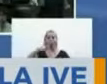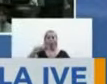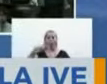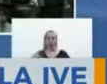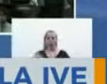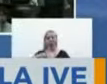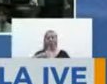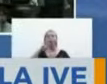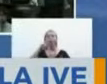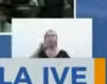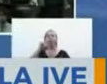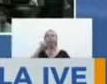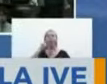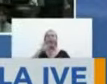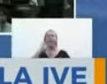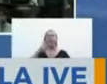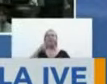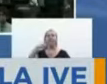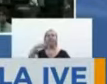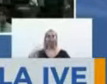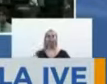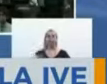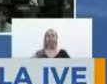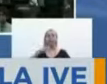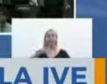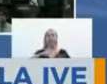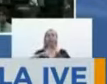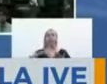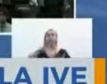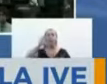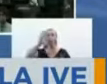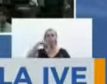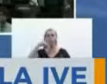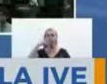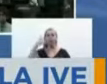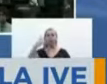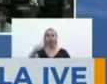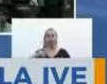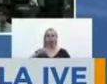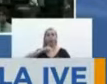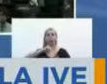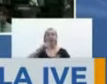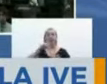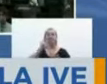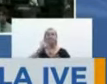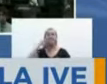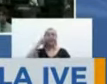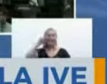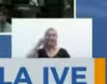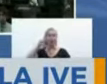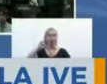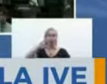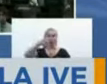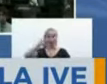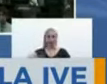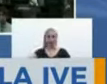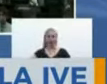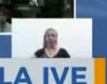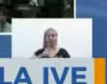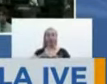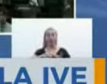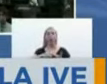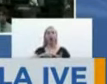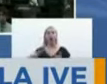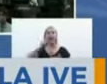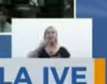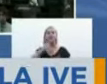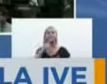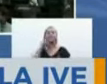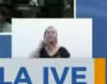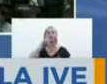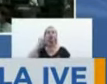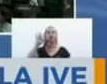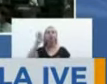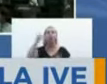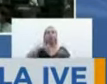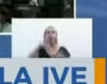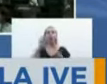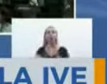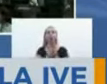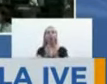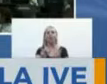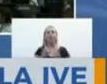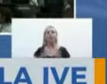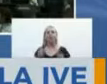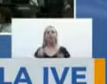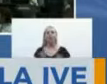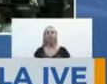año 2005, la campaña nacional por el derecho al aborto legal, seguro y gratuito, se impuso como eslogan y luego de